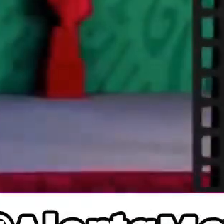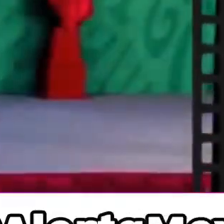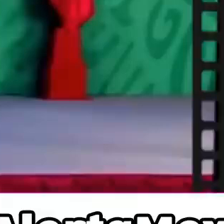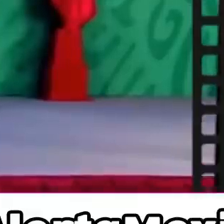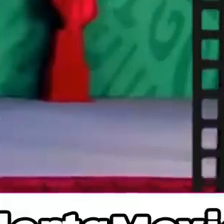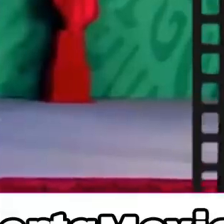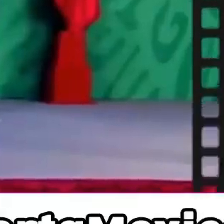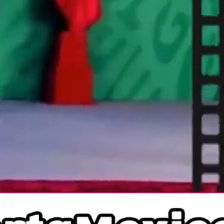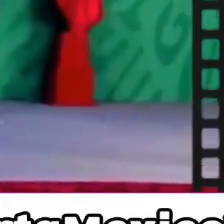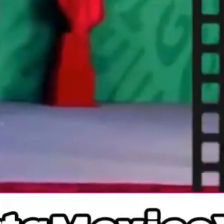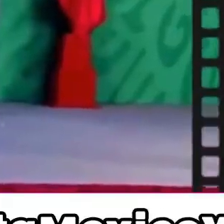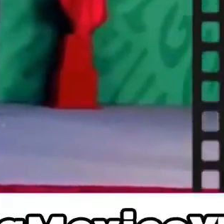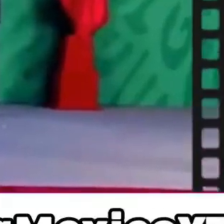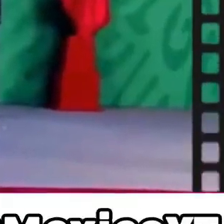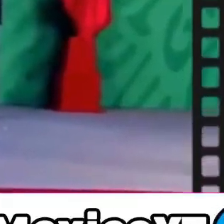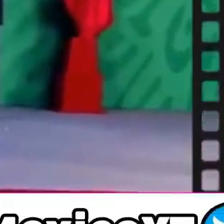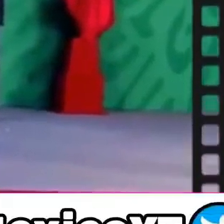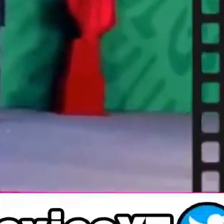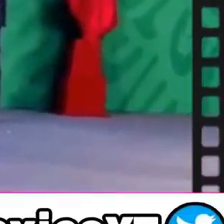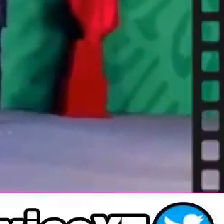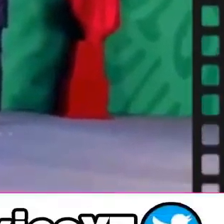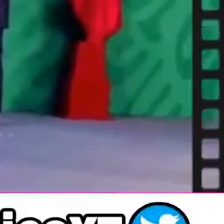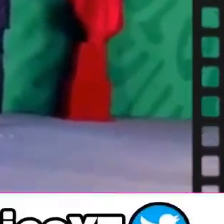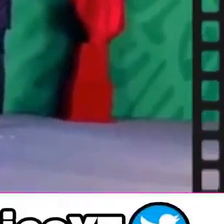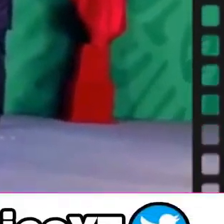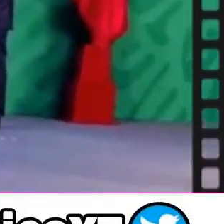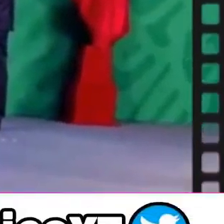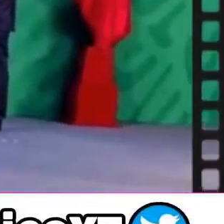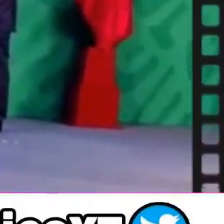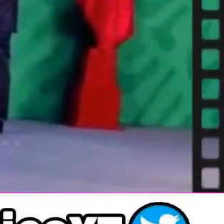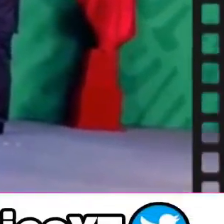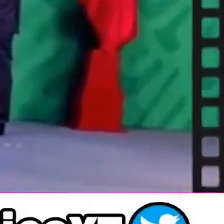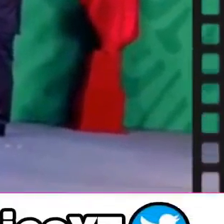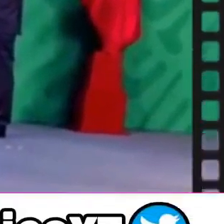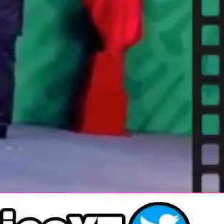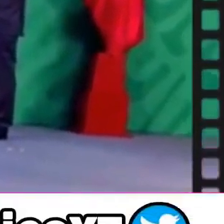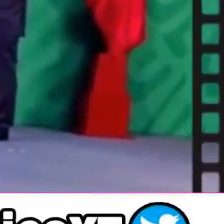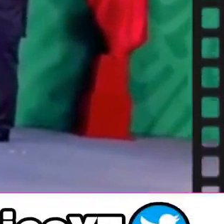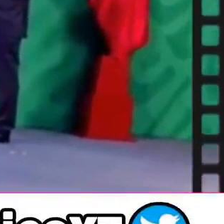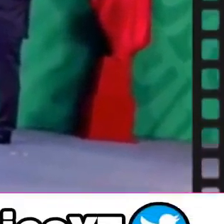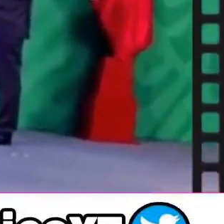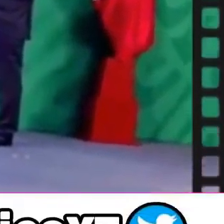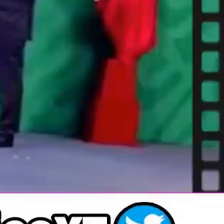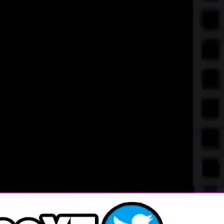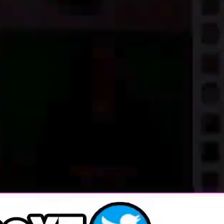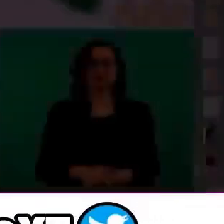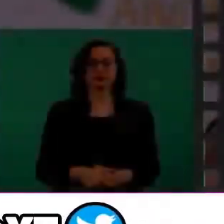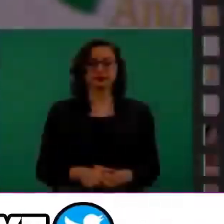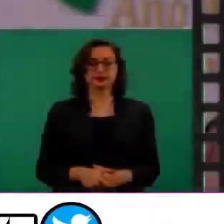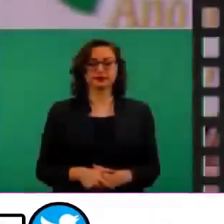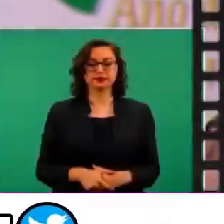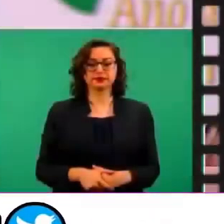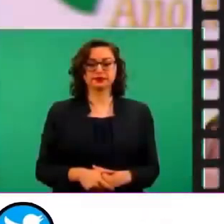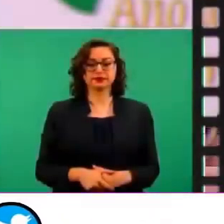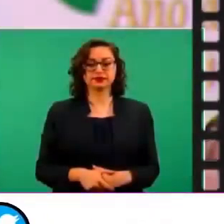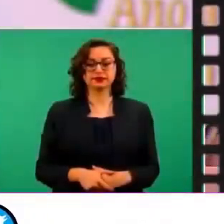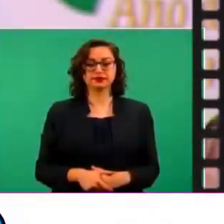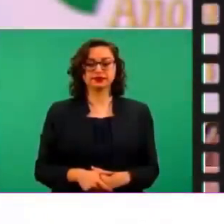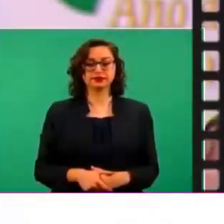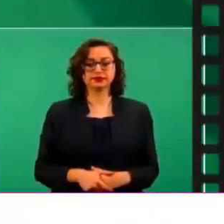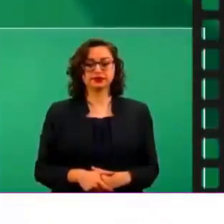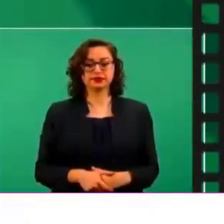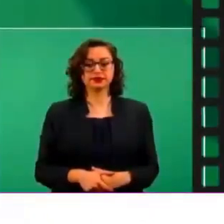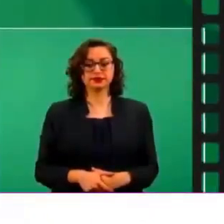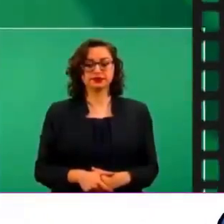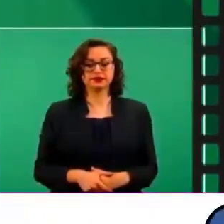Millones de pesos por subsidios de luz eléctrica solamente en el 2020 fueron otorgados a Bimbo, a Walmart y